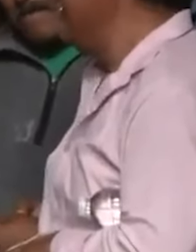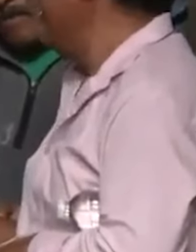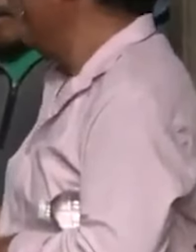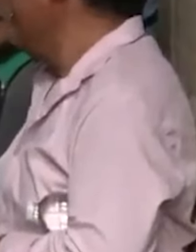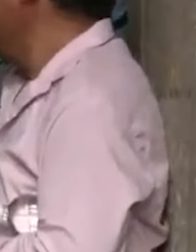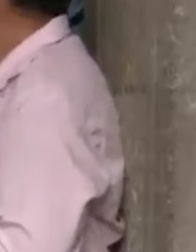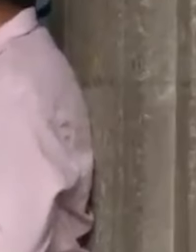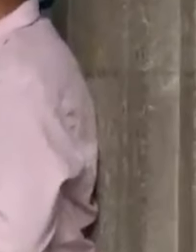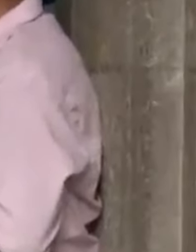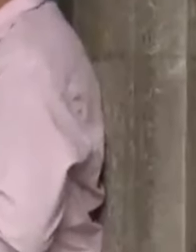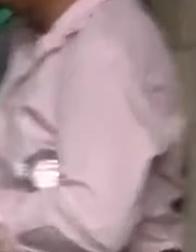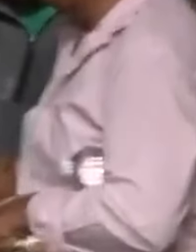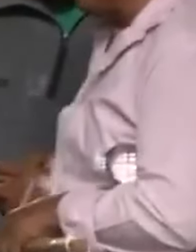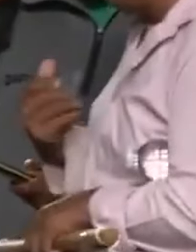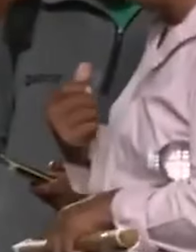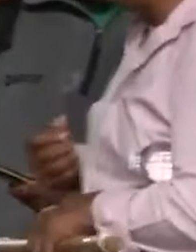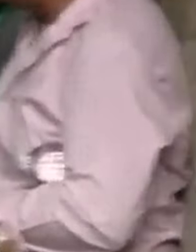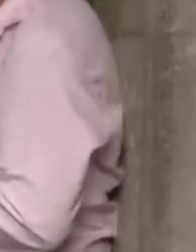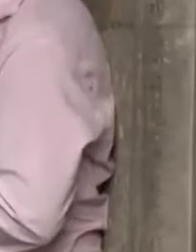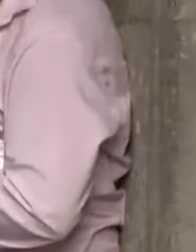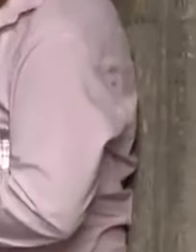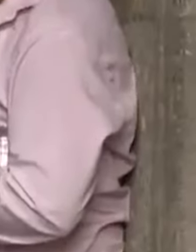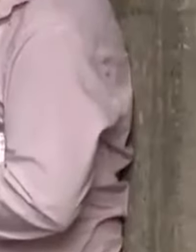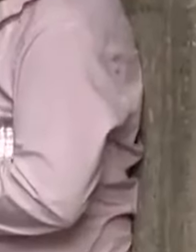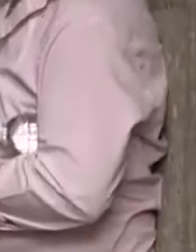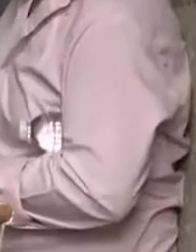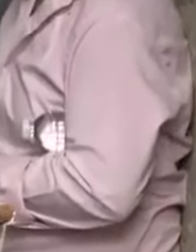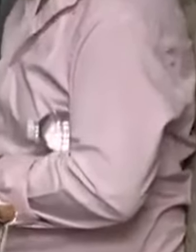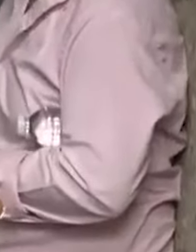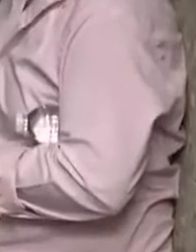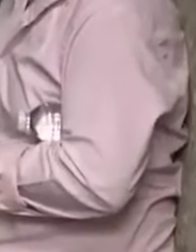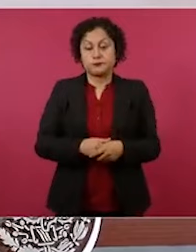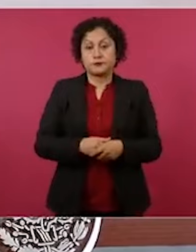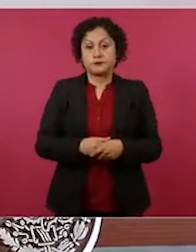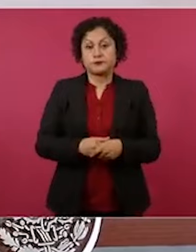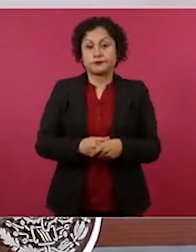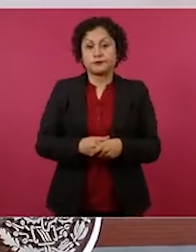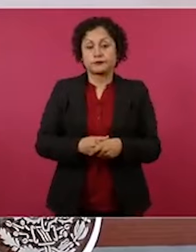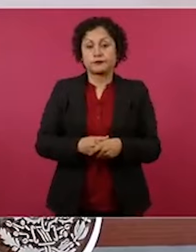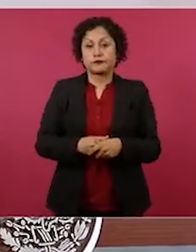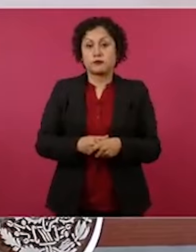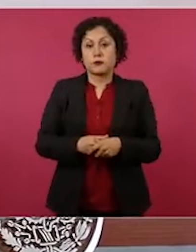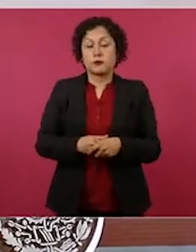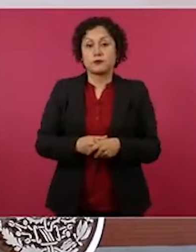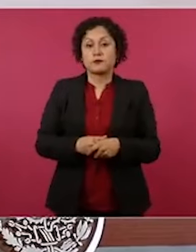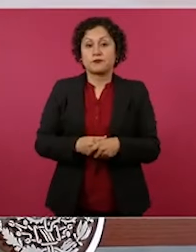con toda la información del caso, asegurando que primero será entregado a los padres. También